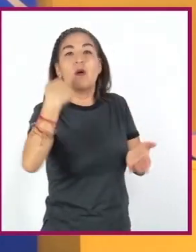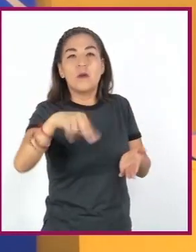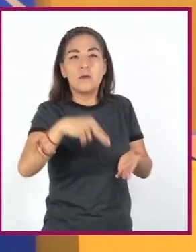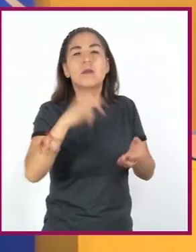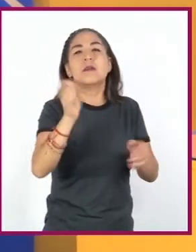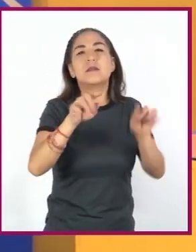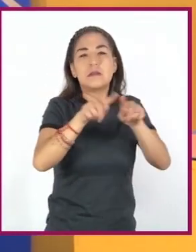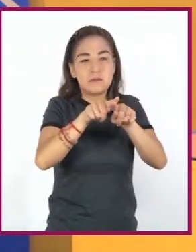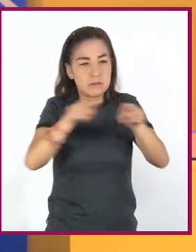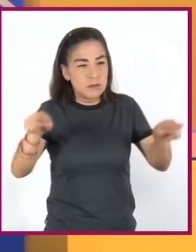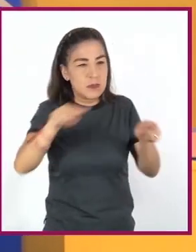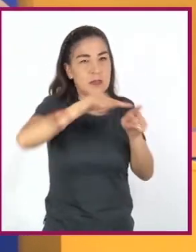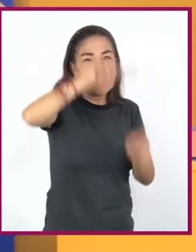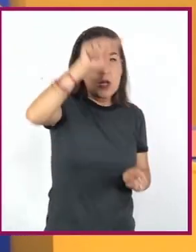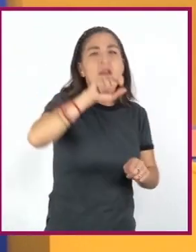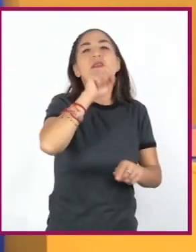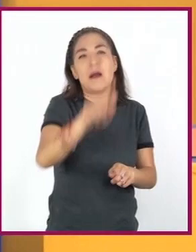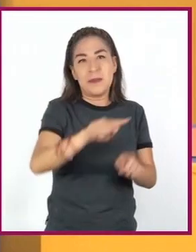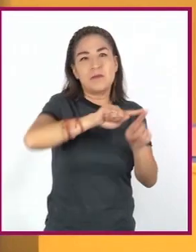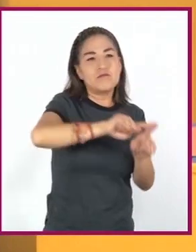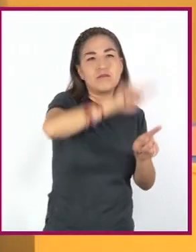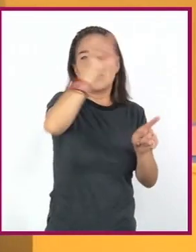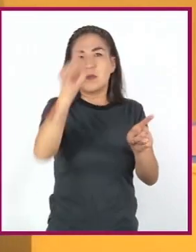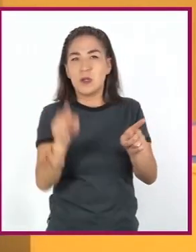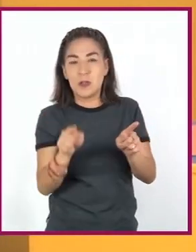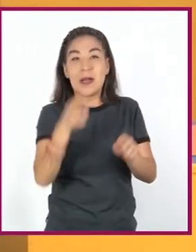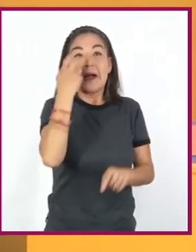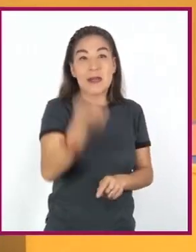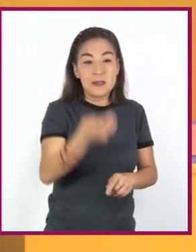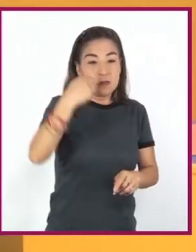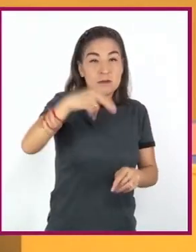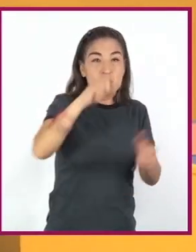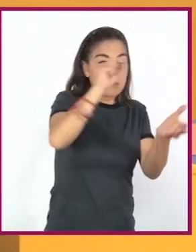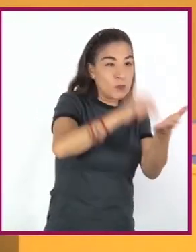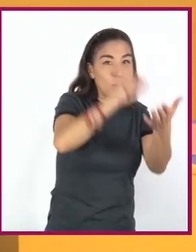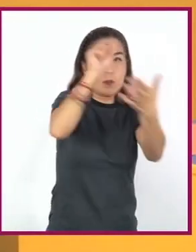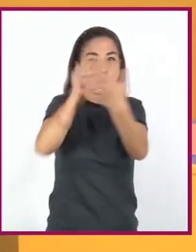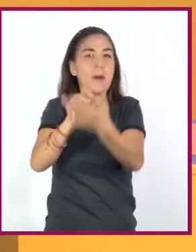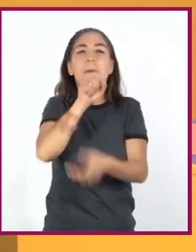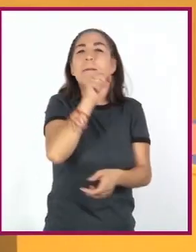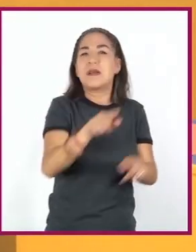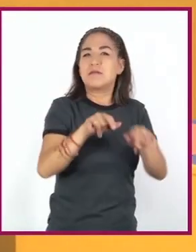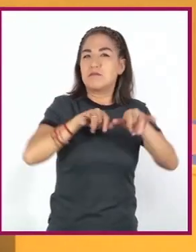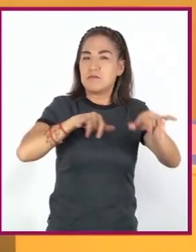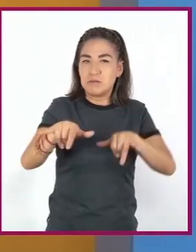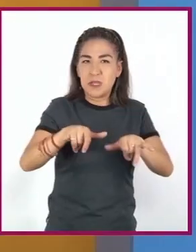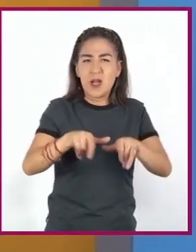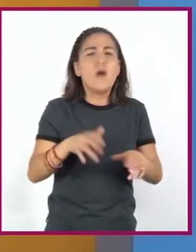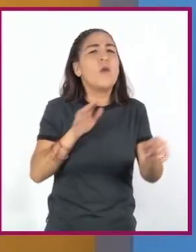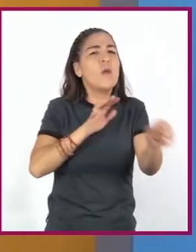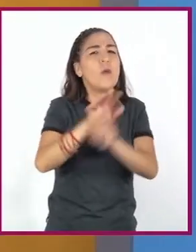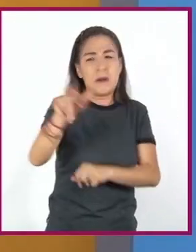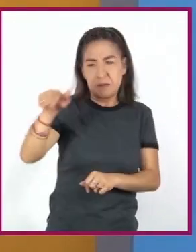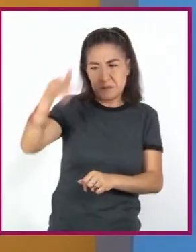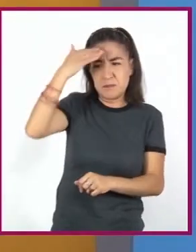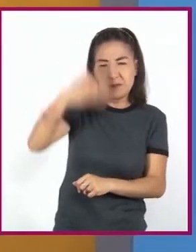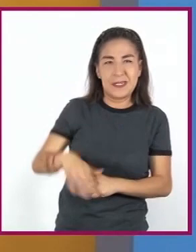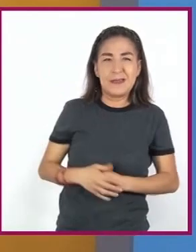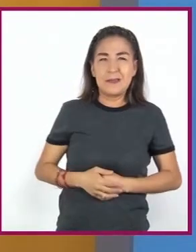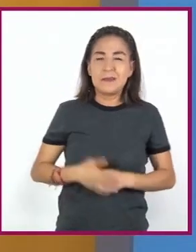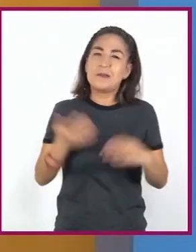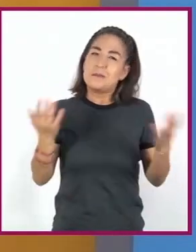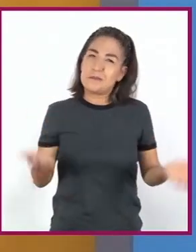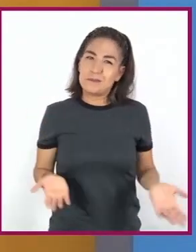líneas rectas o curvas y todos sus puntos están contenidos en un mismo plano. ¿Sabes cuáles son?